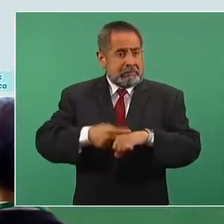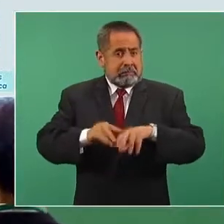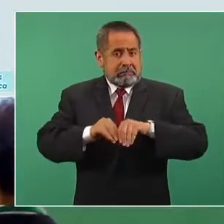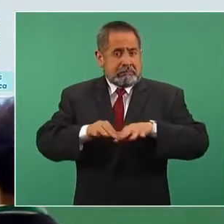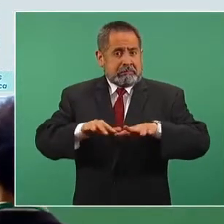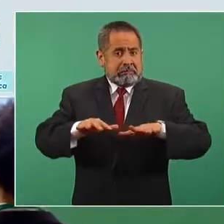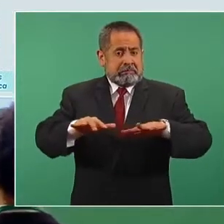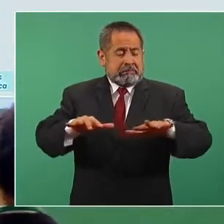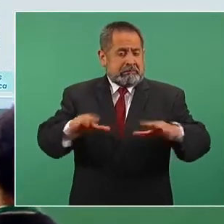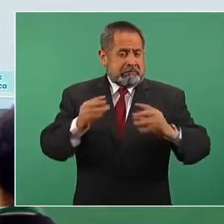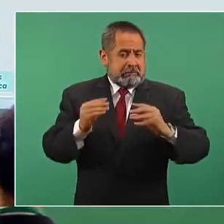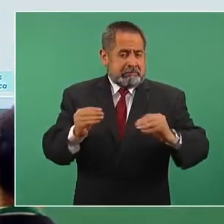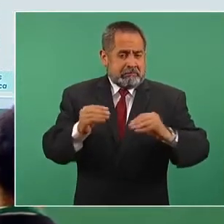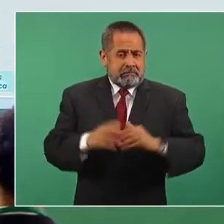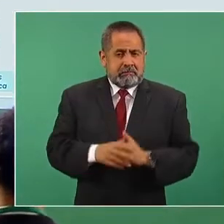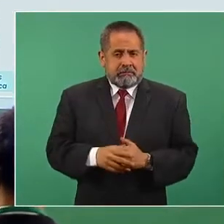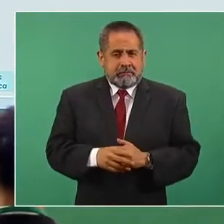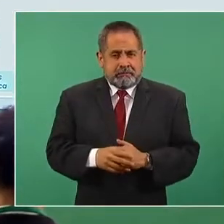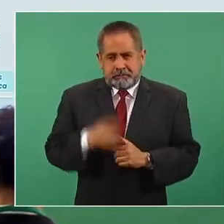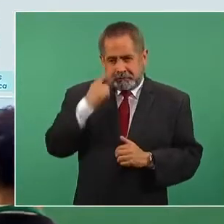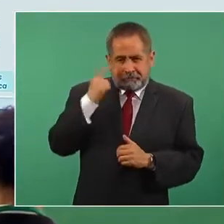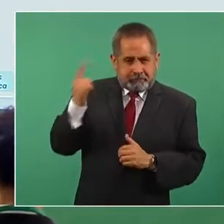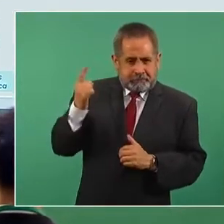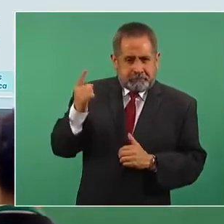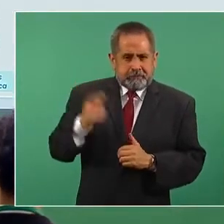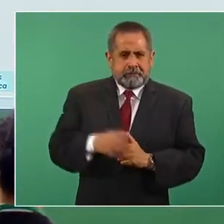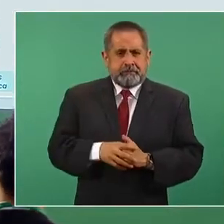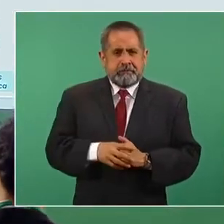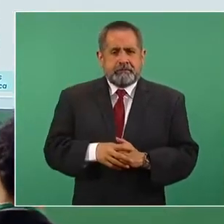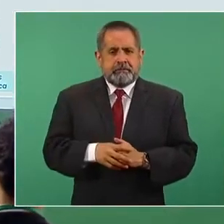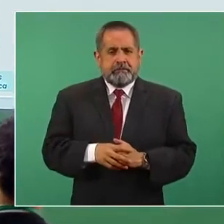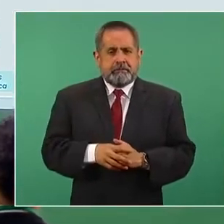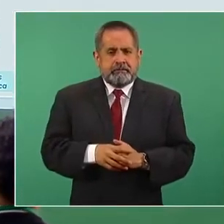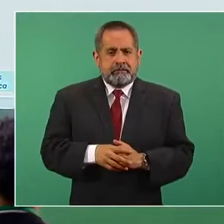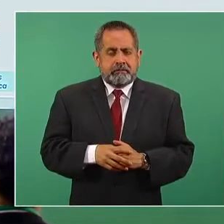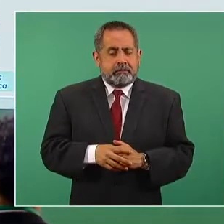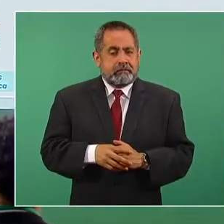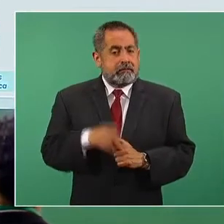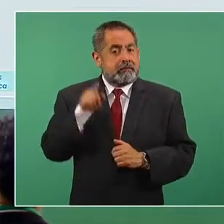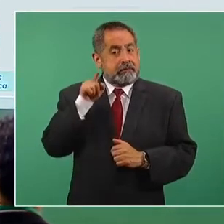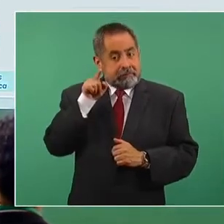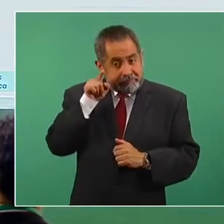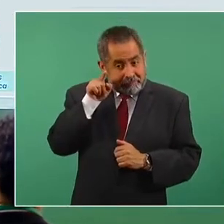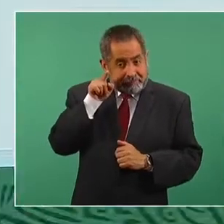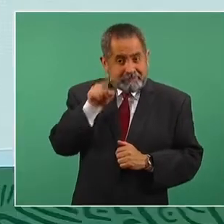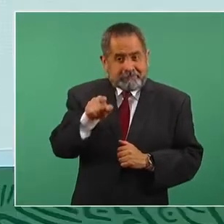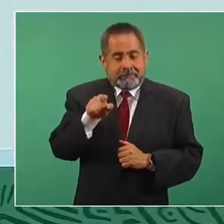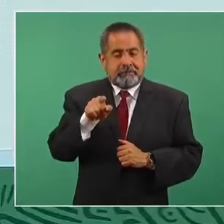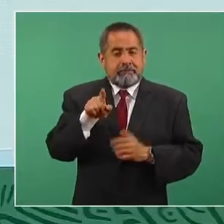Aquí se nota más porque lo cierto es que aquí implementamos